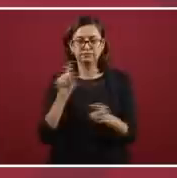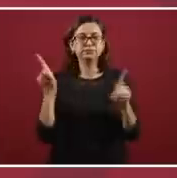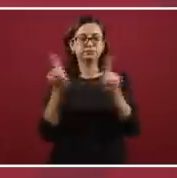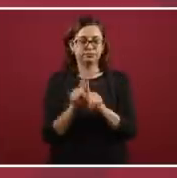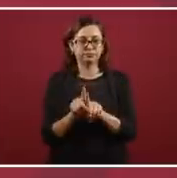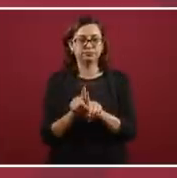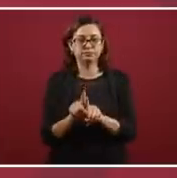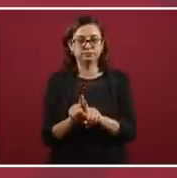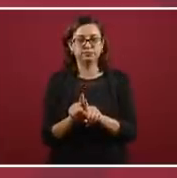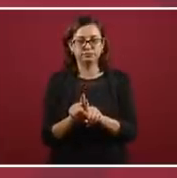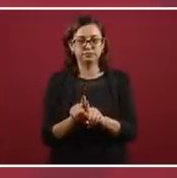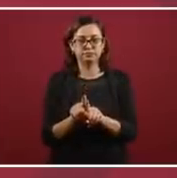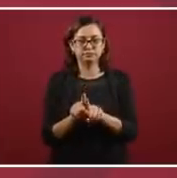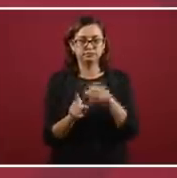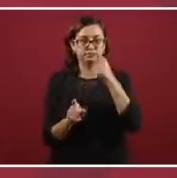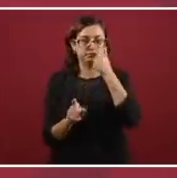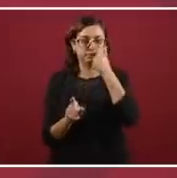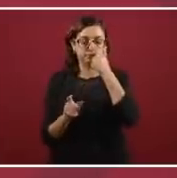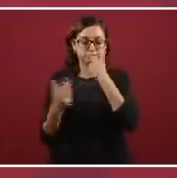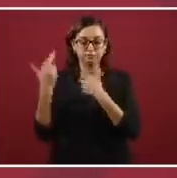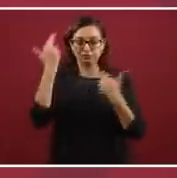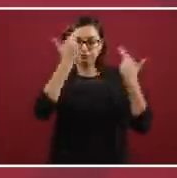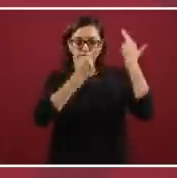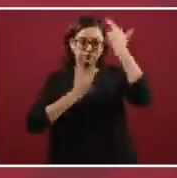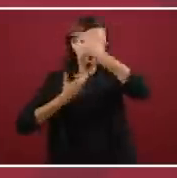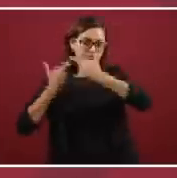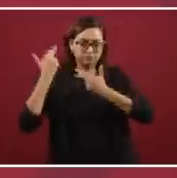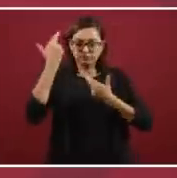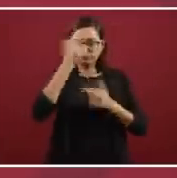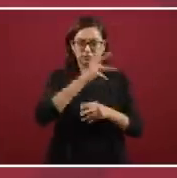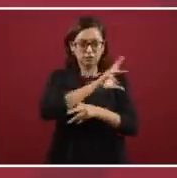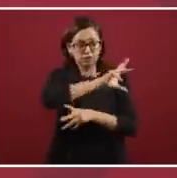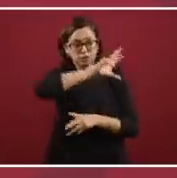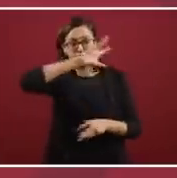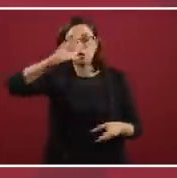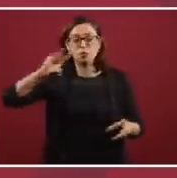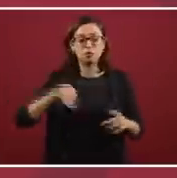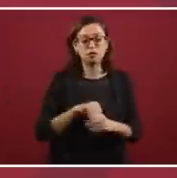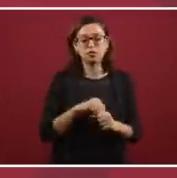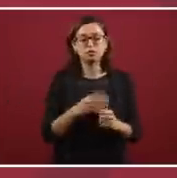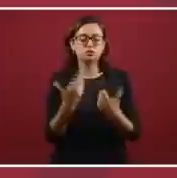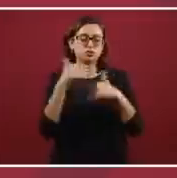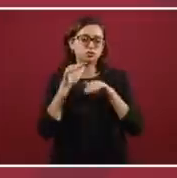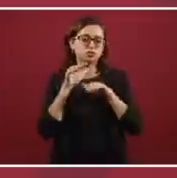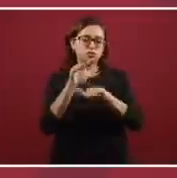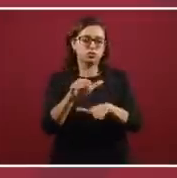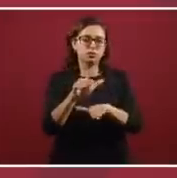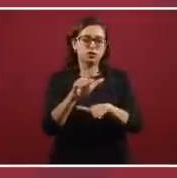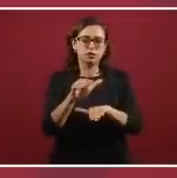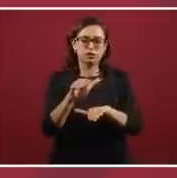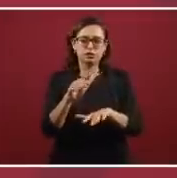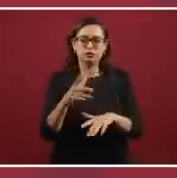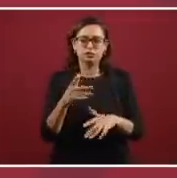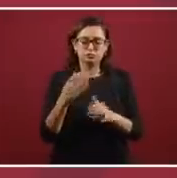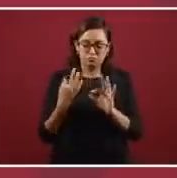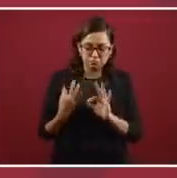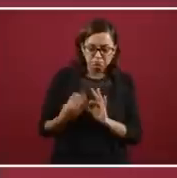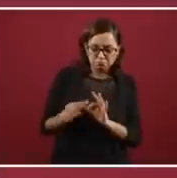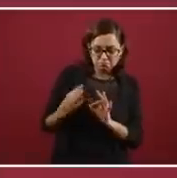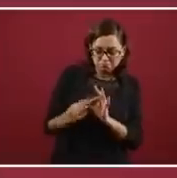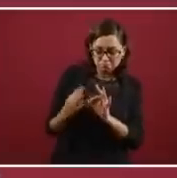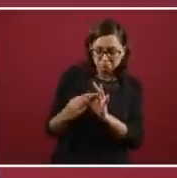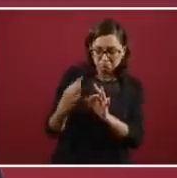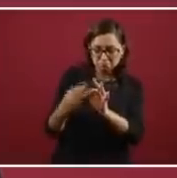Y vamos también, pues, a revisar todo lo que tiene que ver con la buena aplicación de